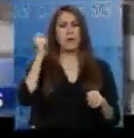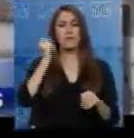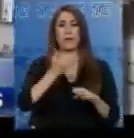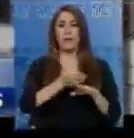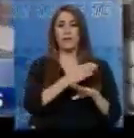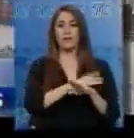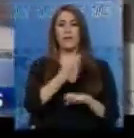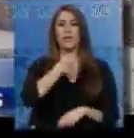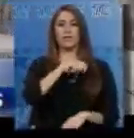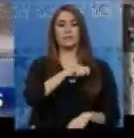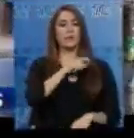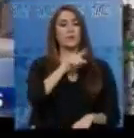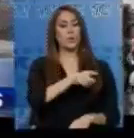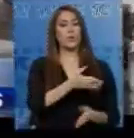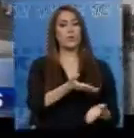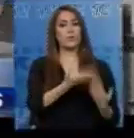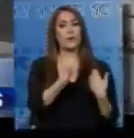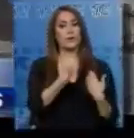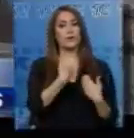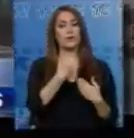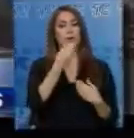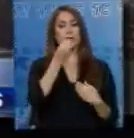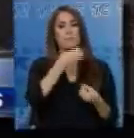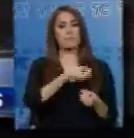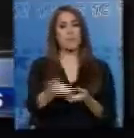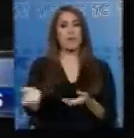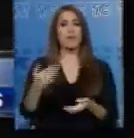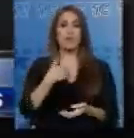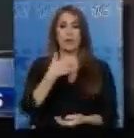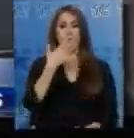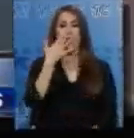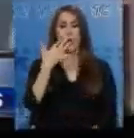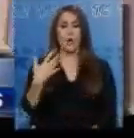a los españoles, tú me das comida para mi gente, yo te bajo oro.